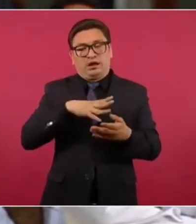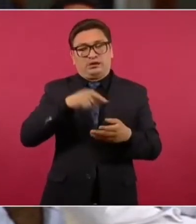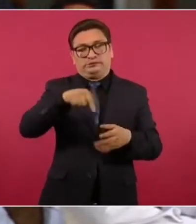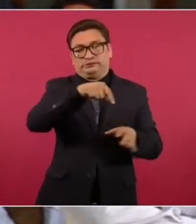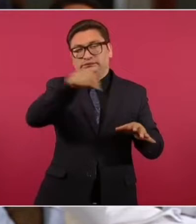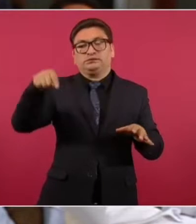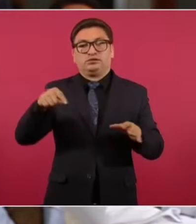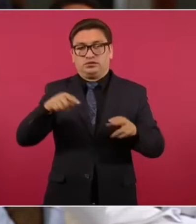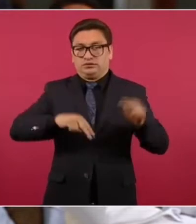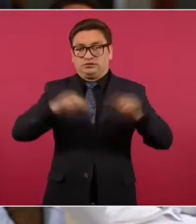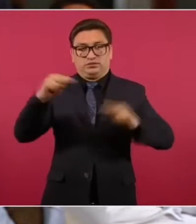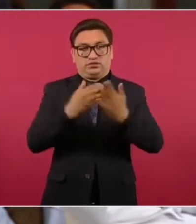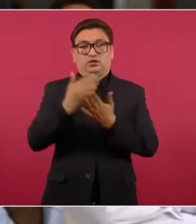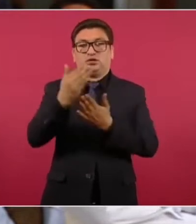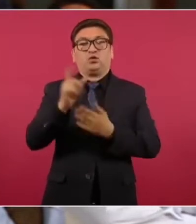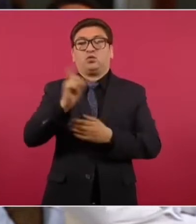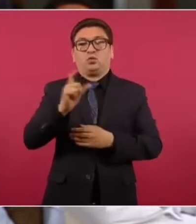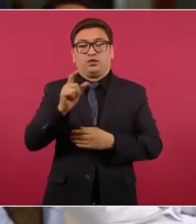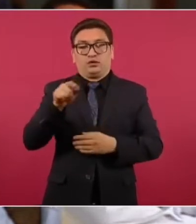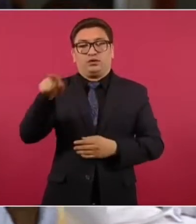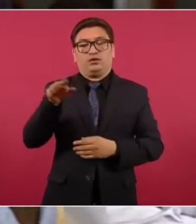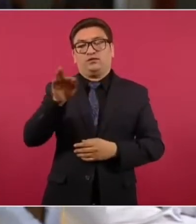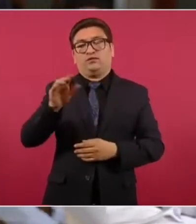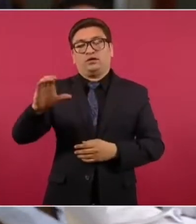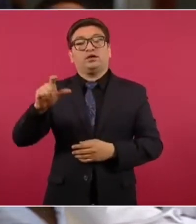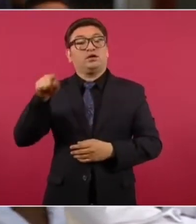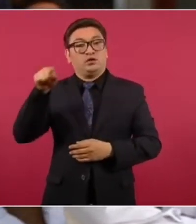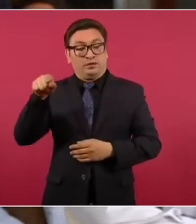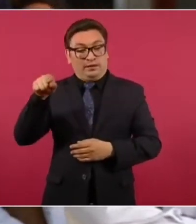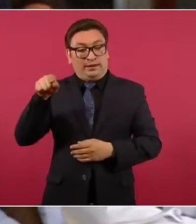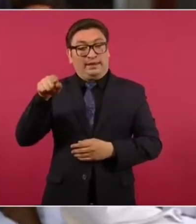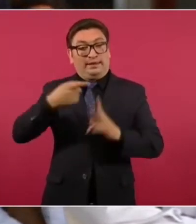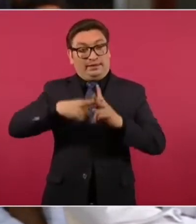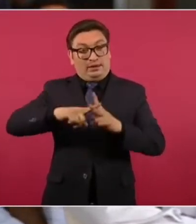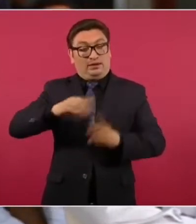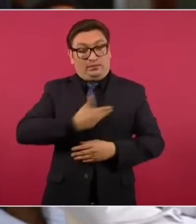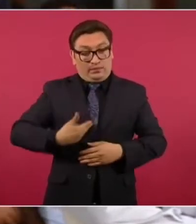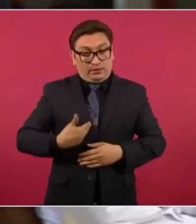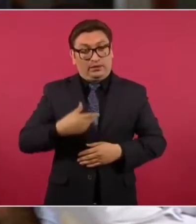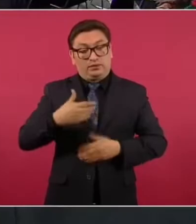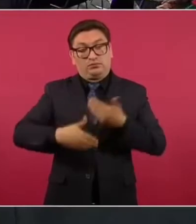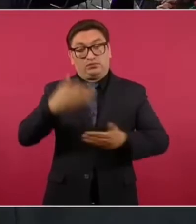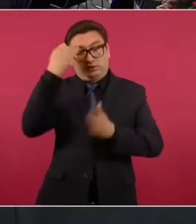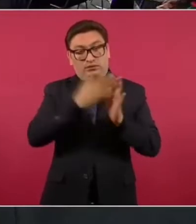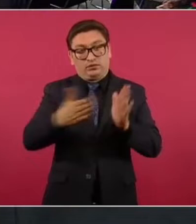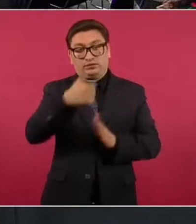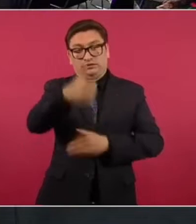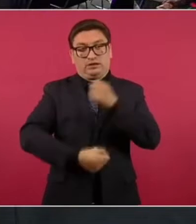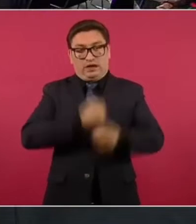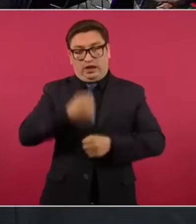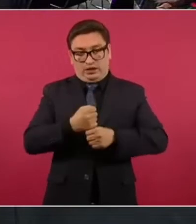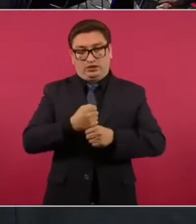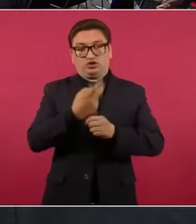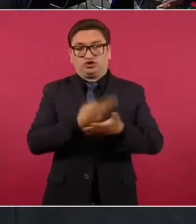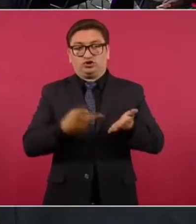casos aumentaron a partir del gobierno de Calderón. En su sexenio, la cifra se